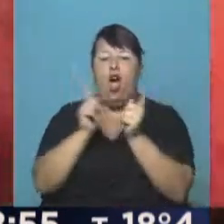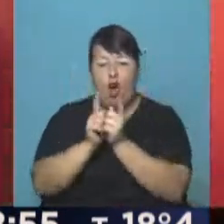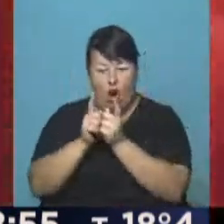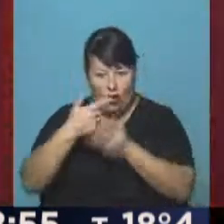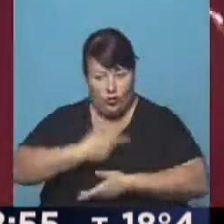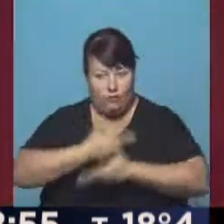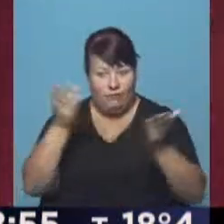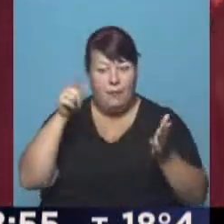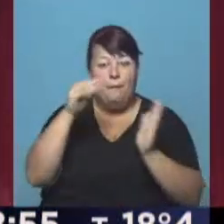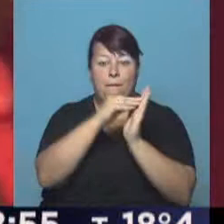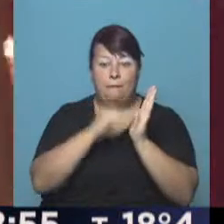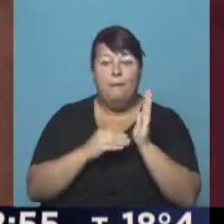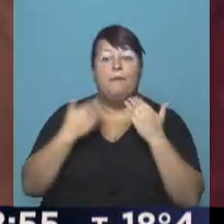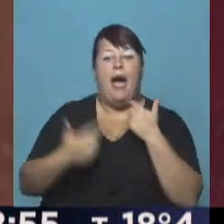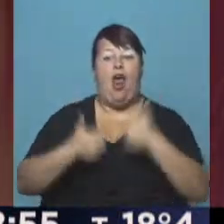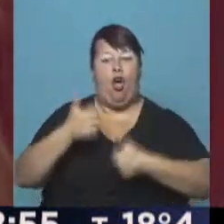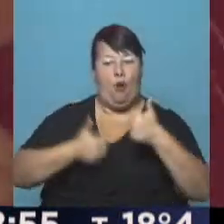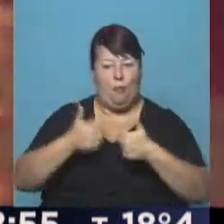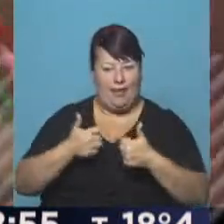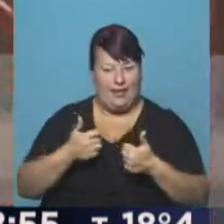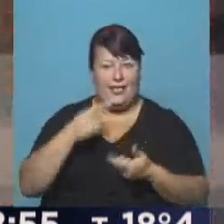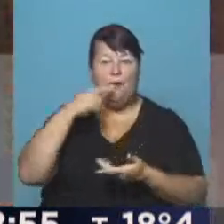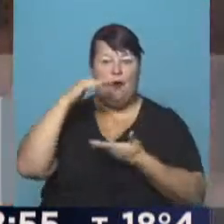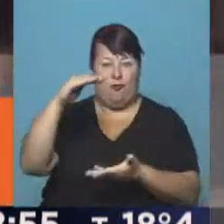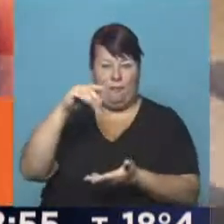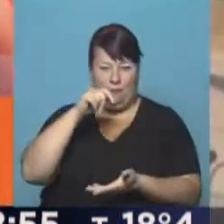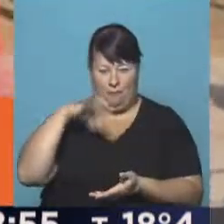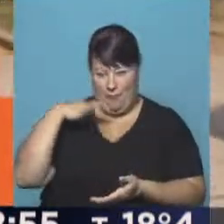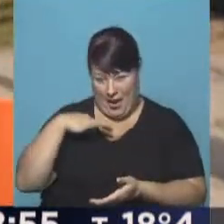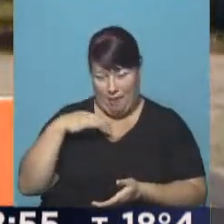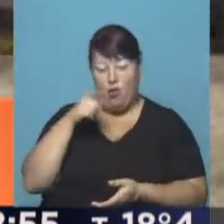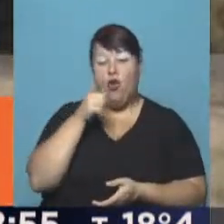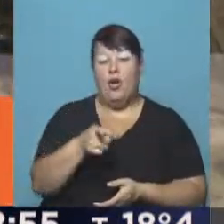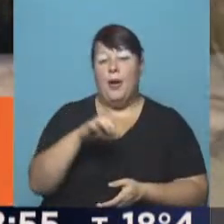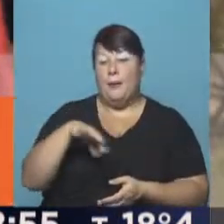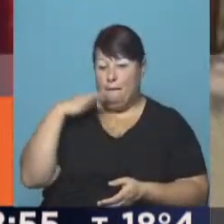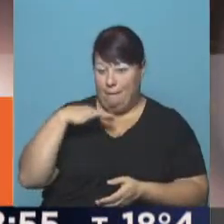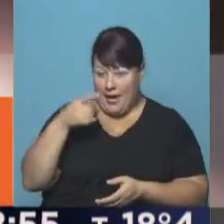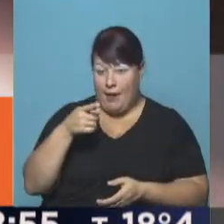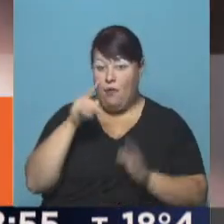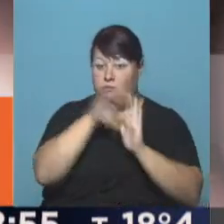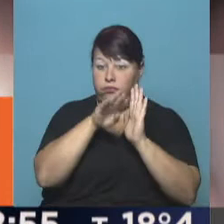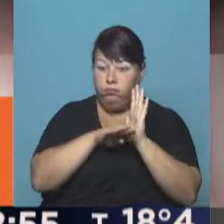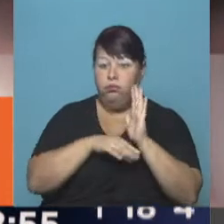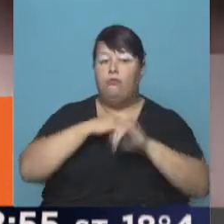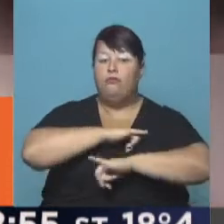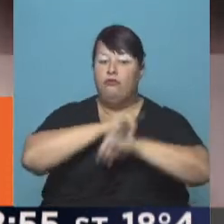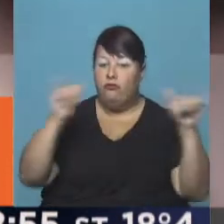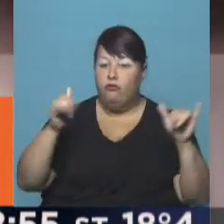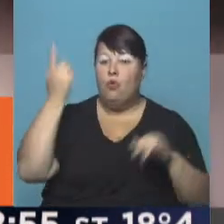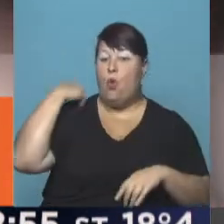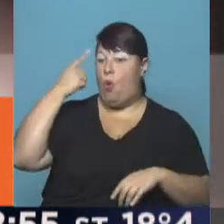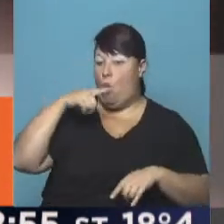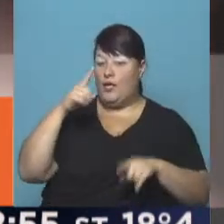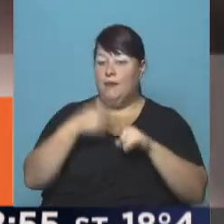están allí nominados y que van a competir por su estatuilla. Estos premios, estos nominados, fueron dados a conocer durante la